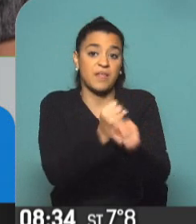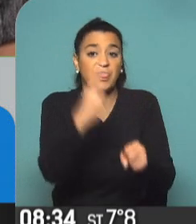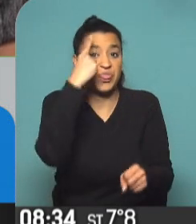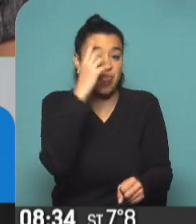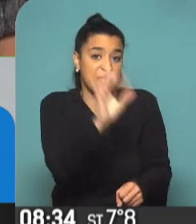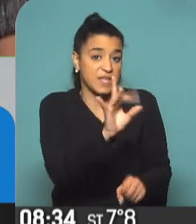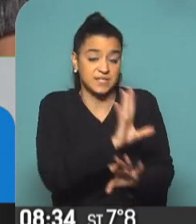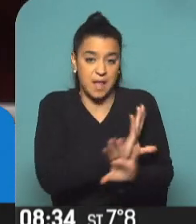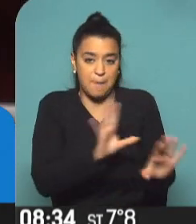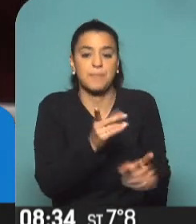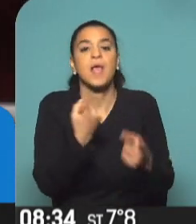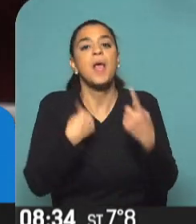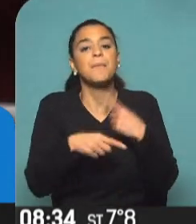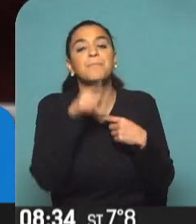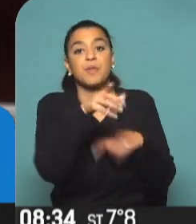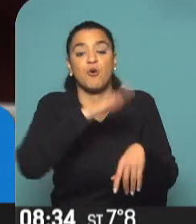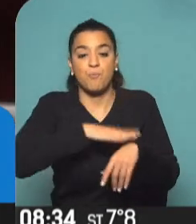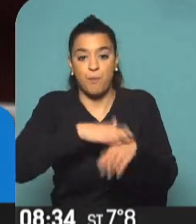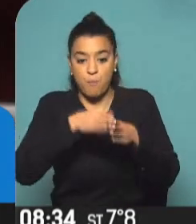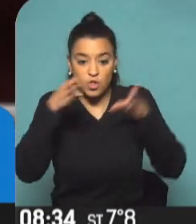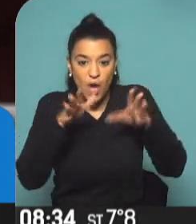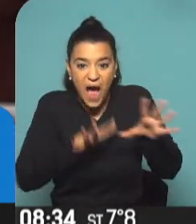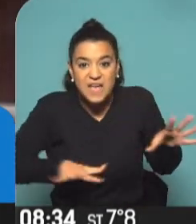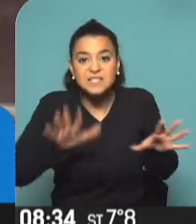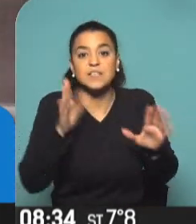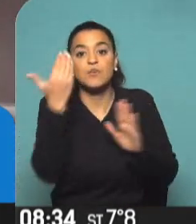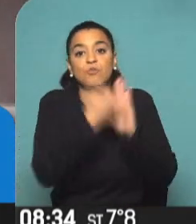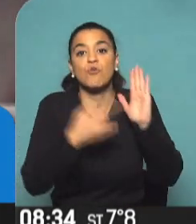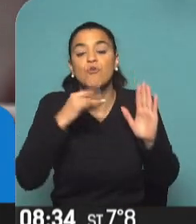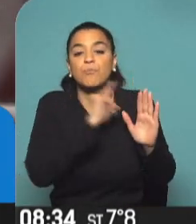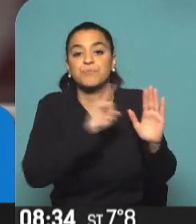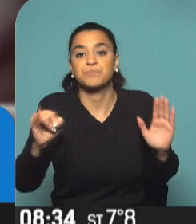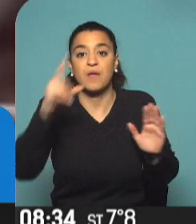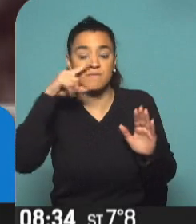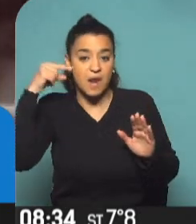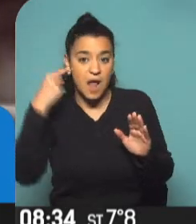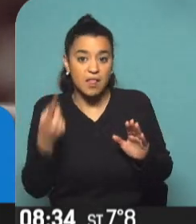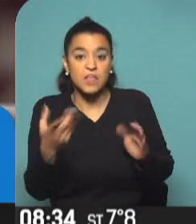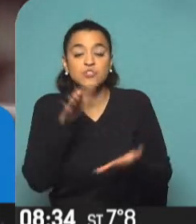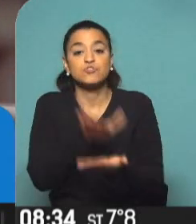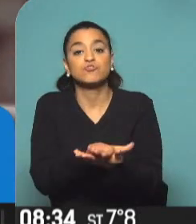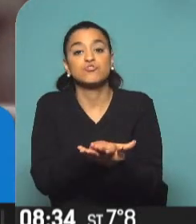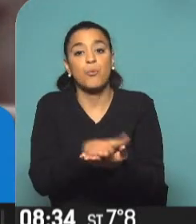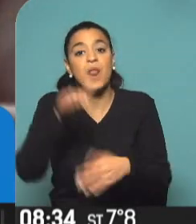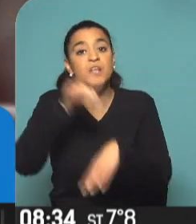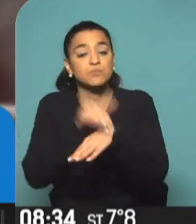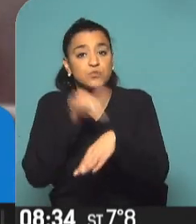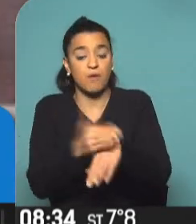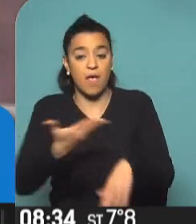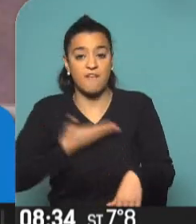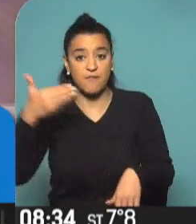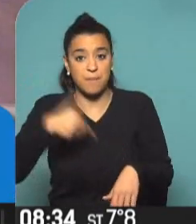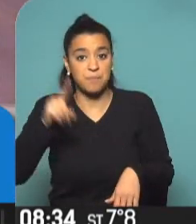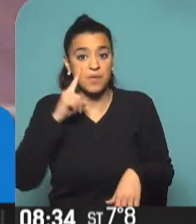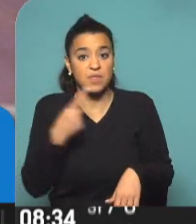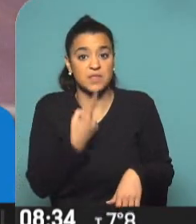de diciembre. Pero en ese marco hubo un comunicado de Alberto Fernández la semana pasada sobre la responsabilidad del Fondo Monetario Internacional